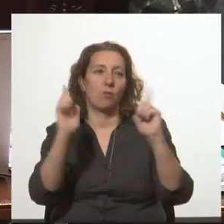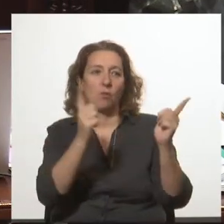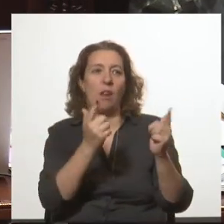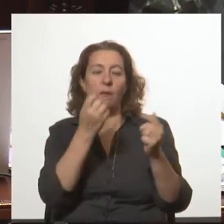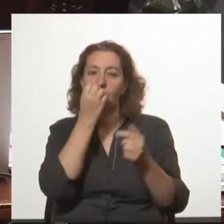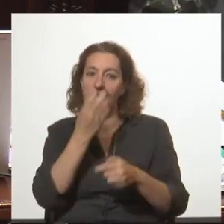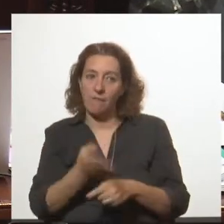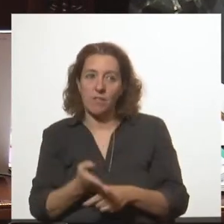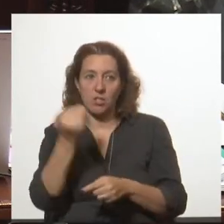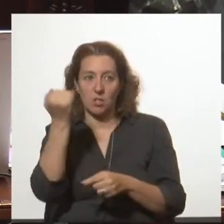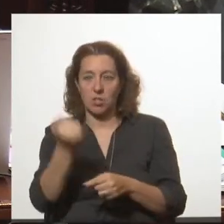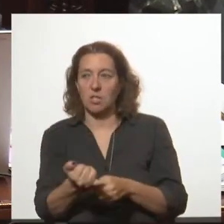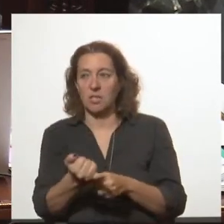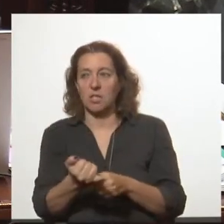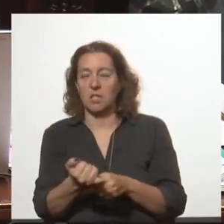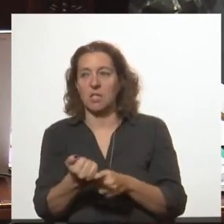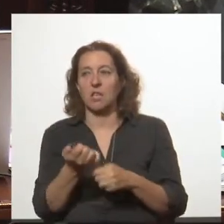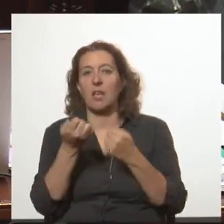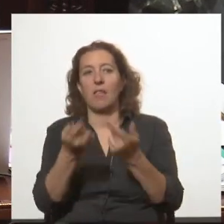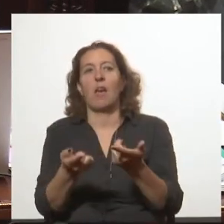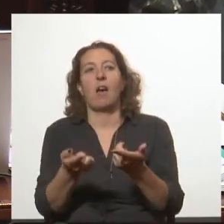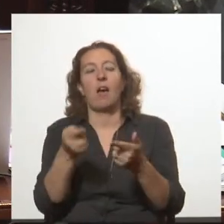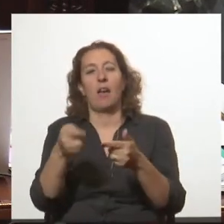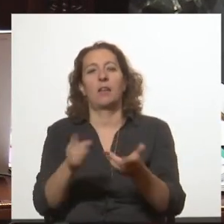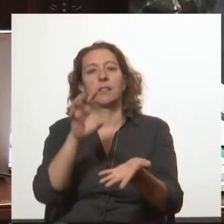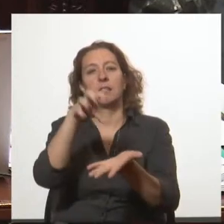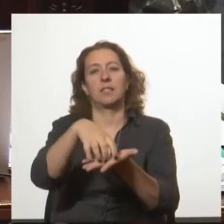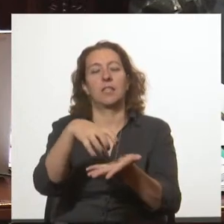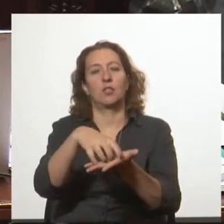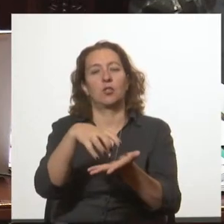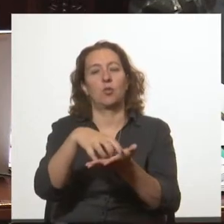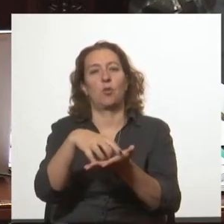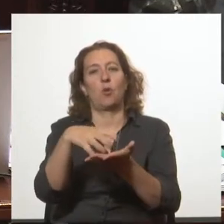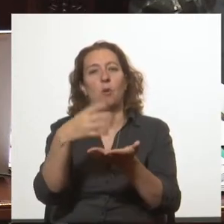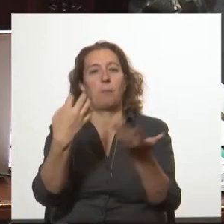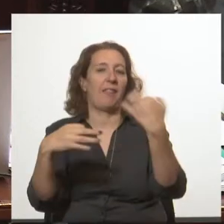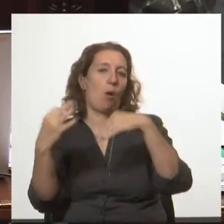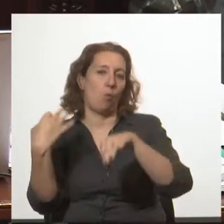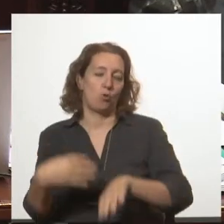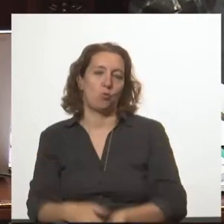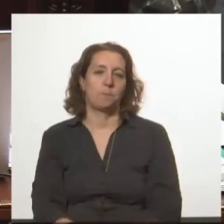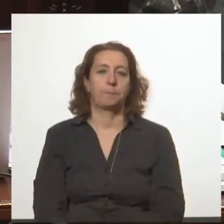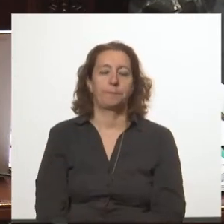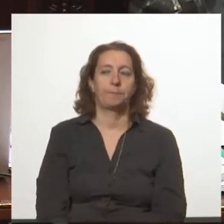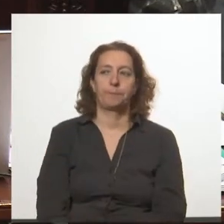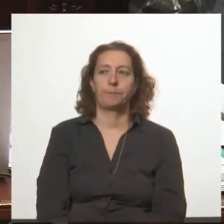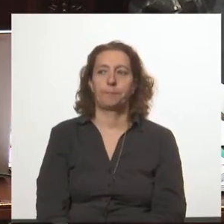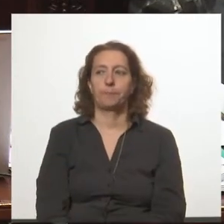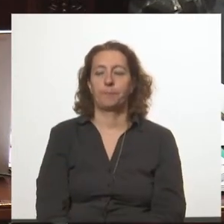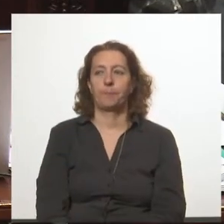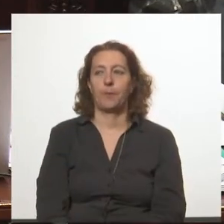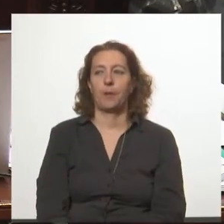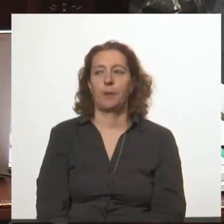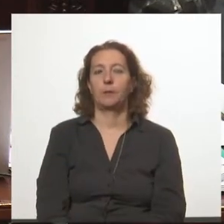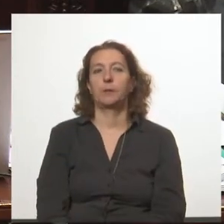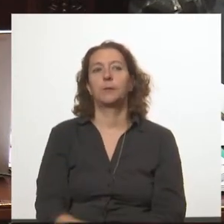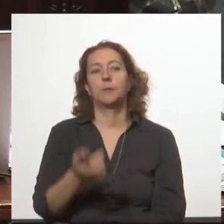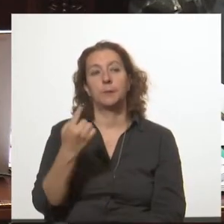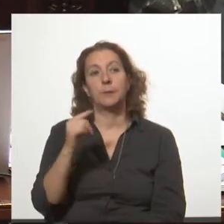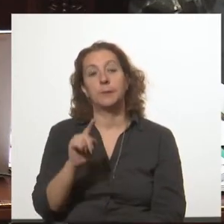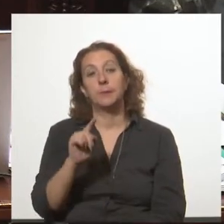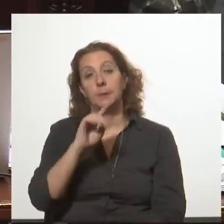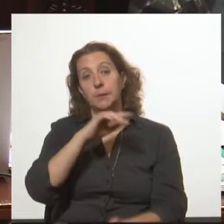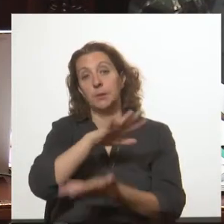sí brinda este centro de espectáculos que está establecido en la ciudad de montevideo dicho sea de